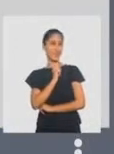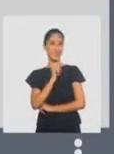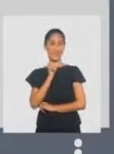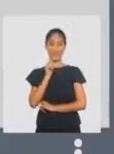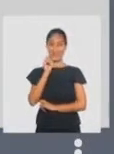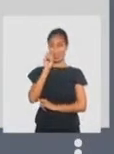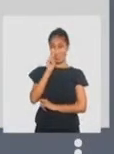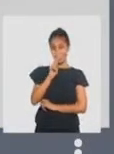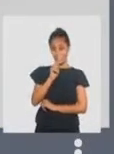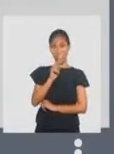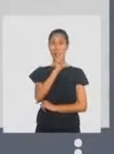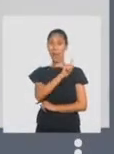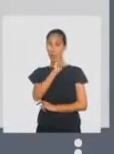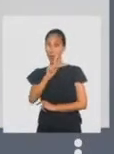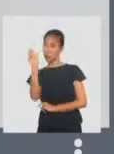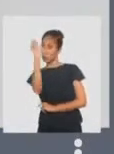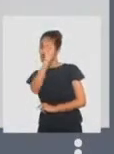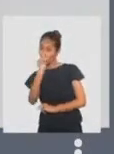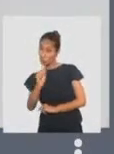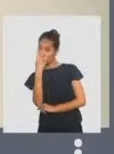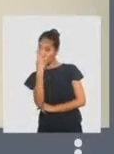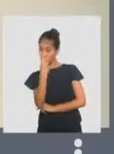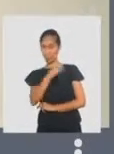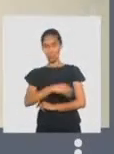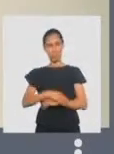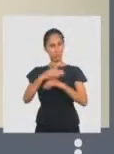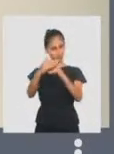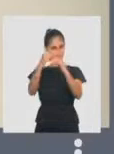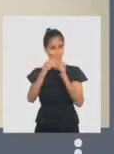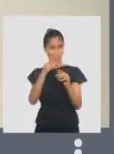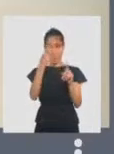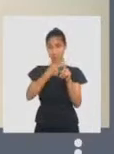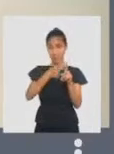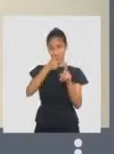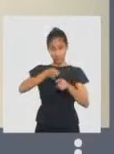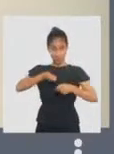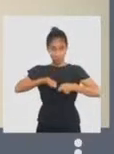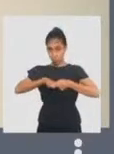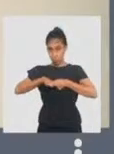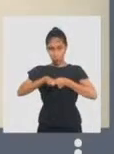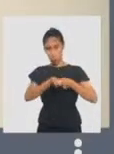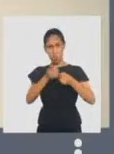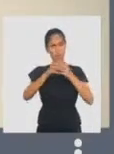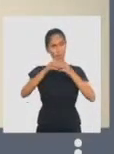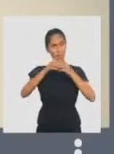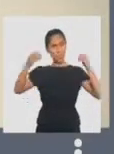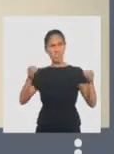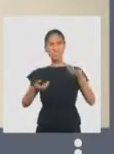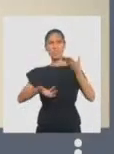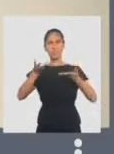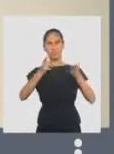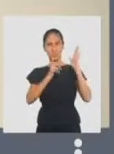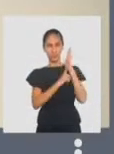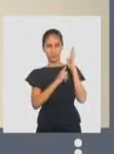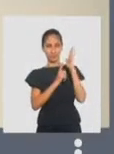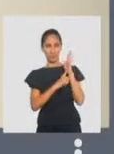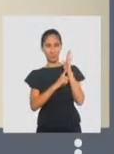two soles each. Para mi alquiler de scooters, pienso usar la frase